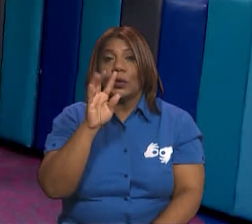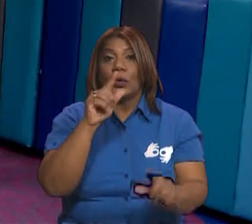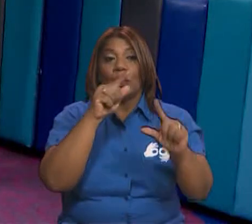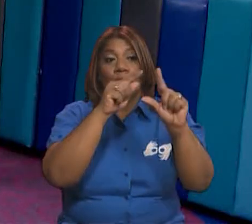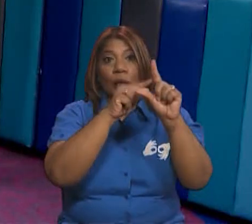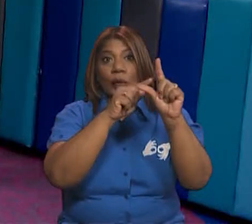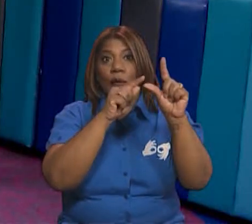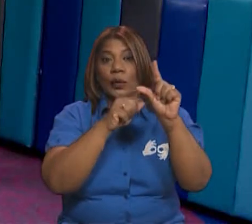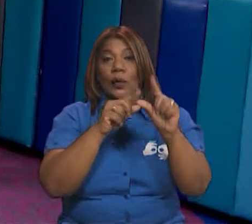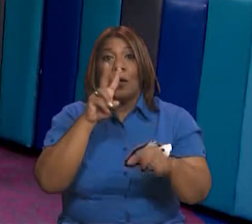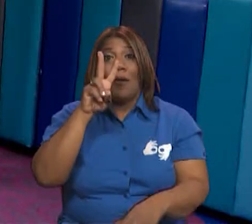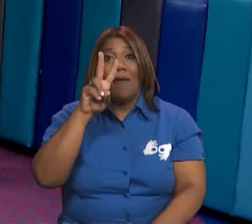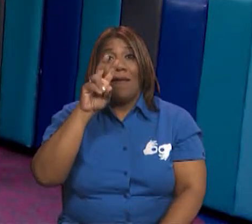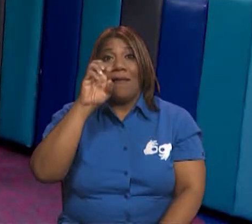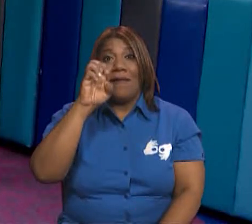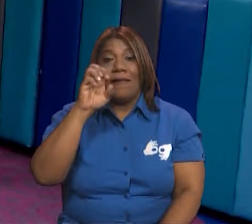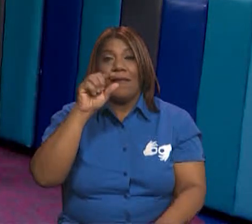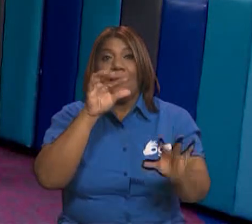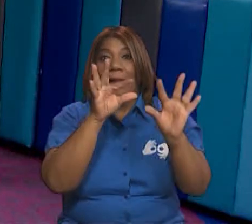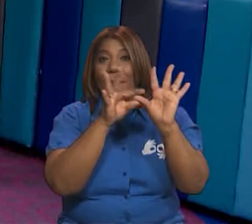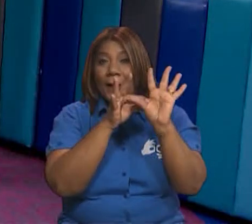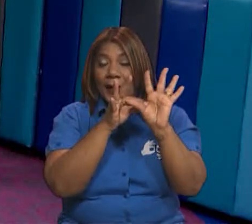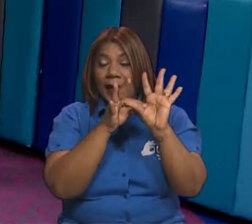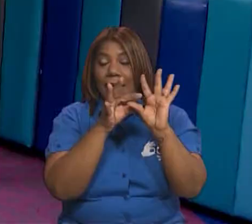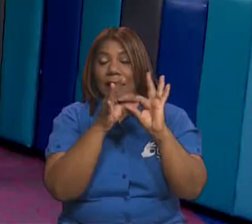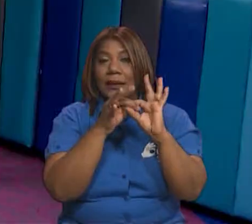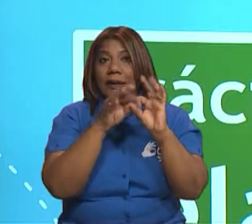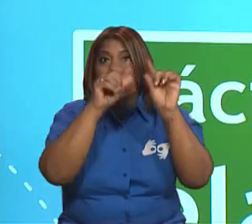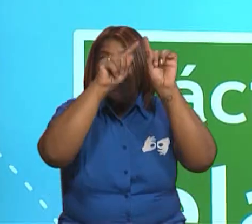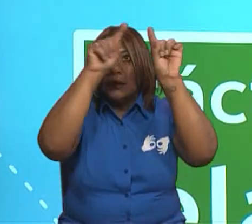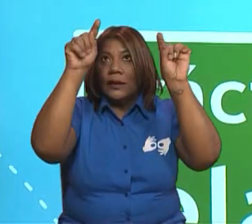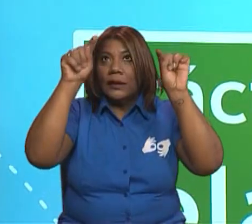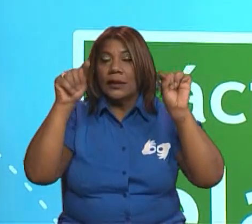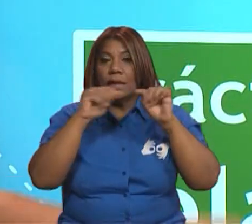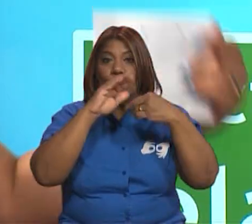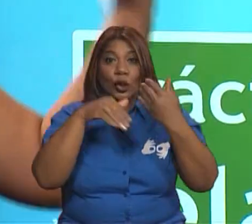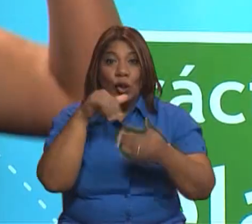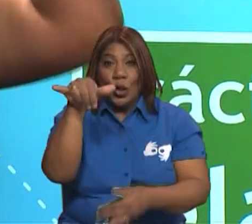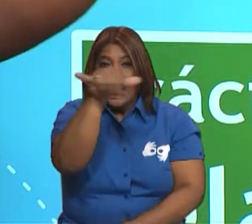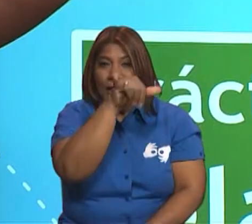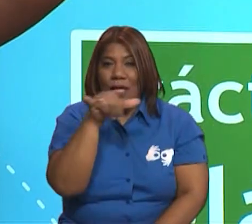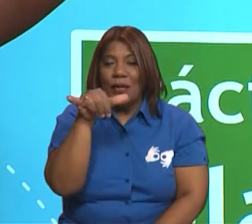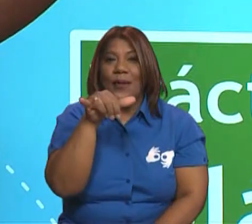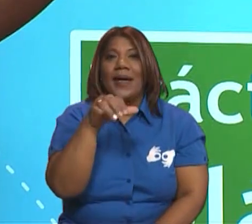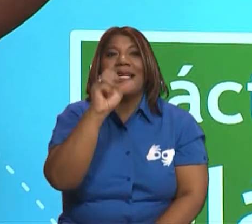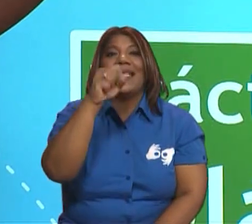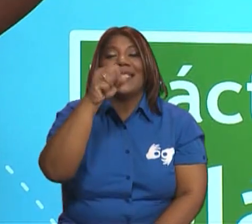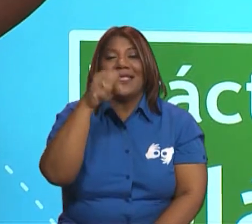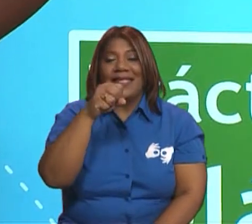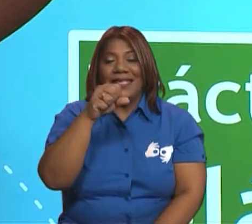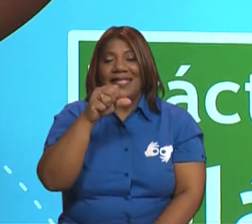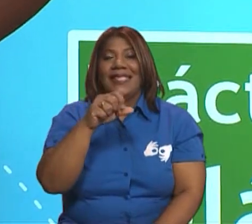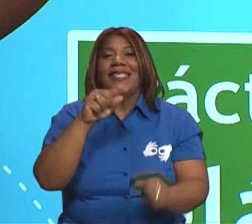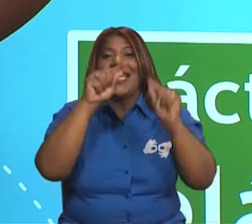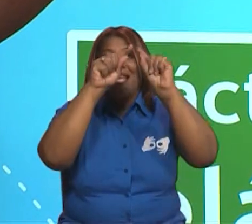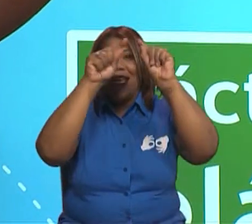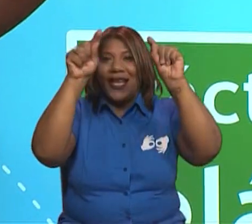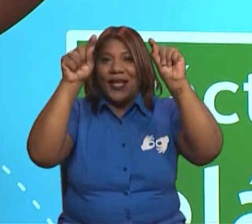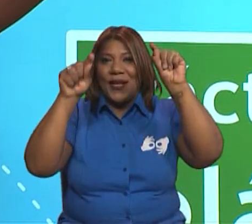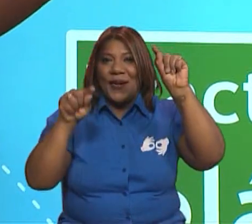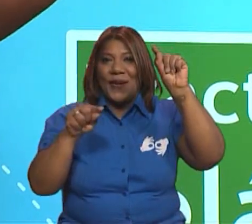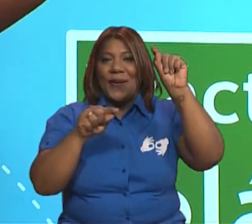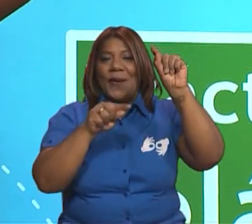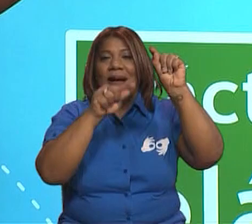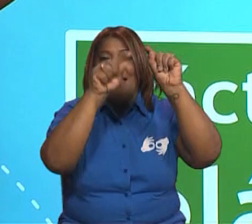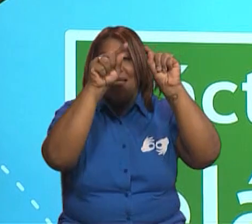Sí. ¿Cuatro lados? Sí. ¿Y son iguales? Sí. Chicos, ¿se trata de un cuadrado? Es un